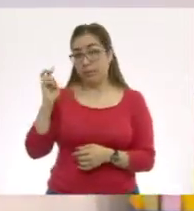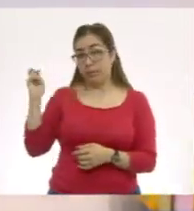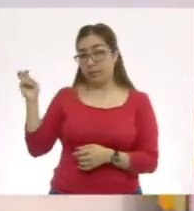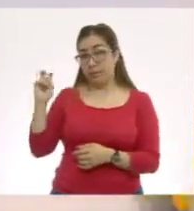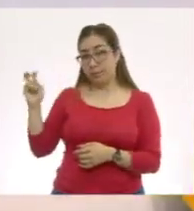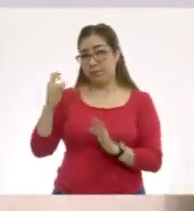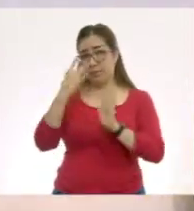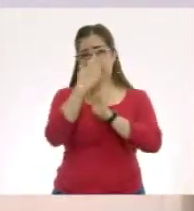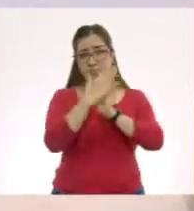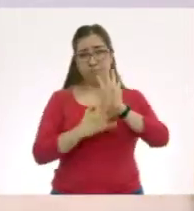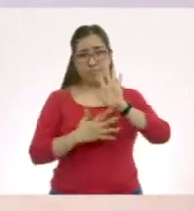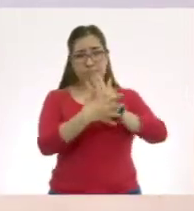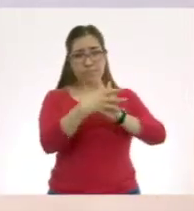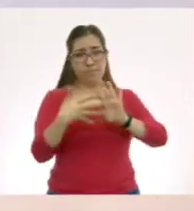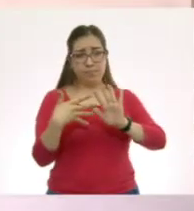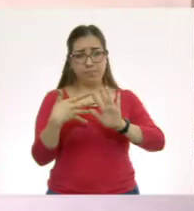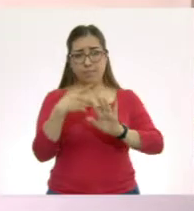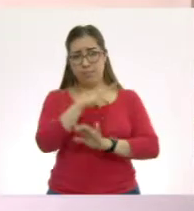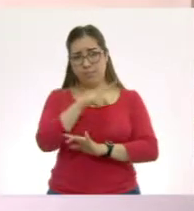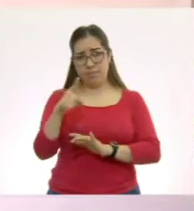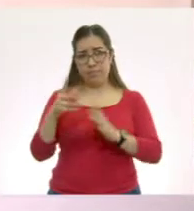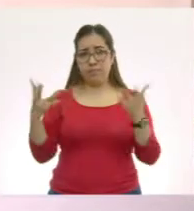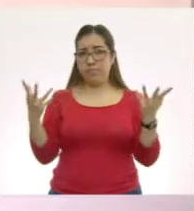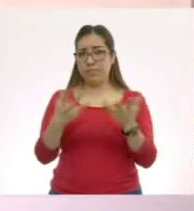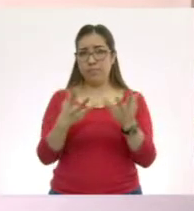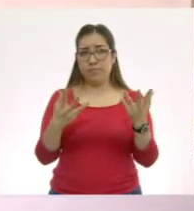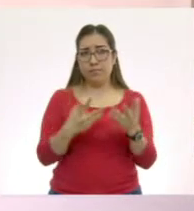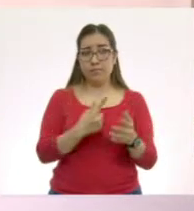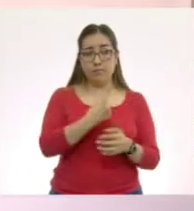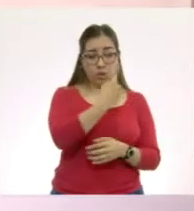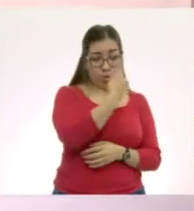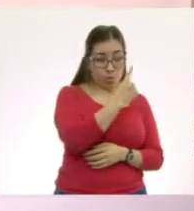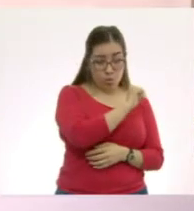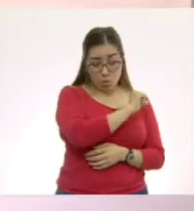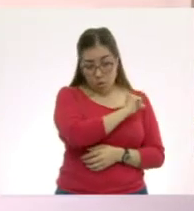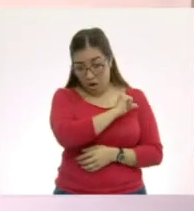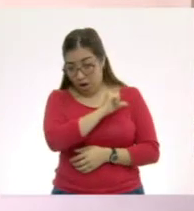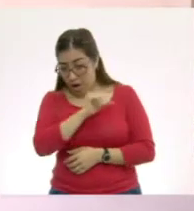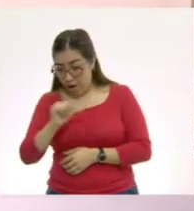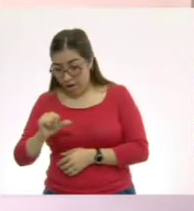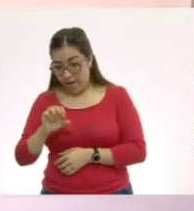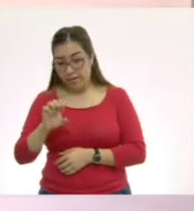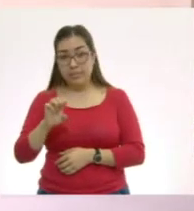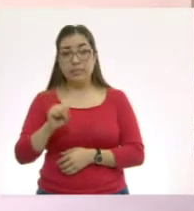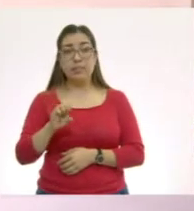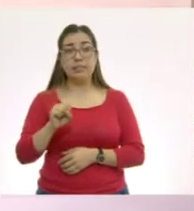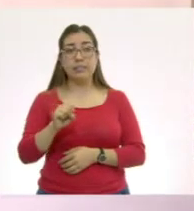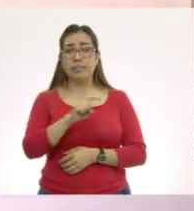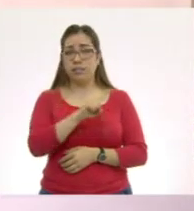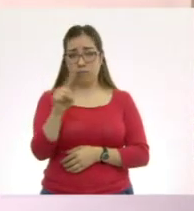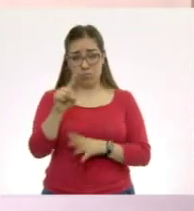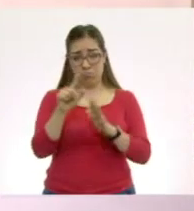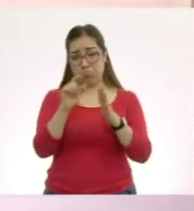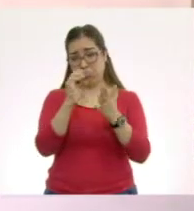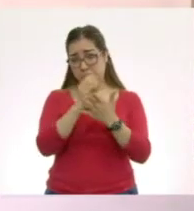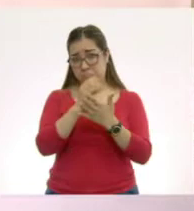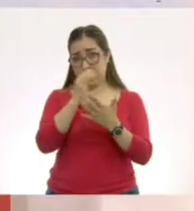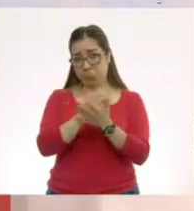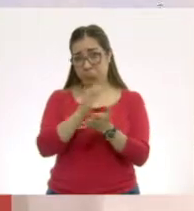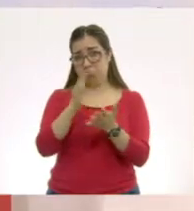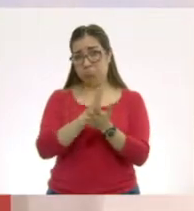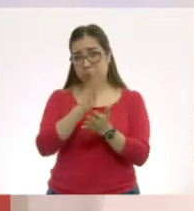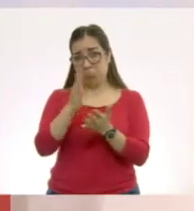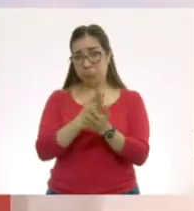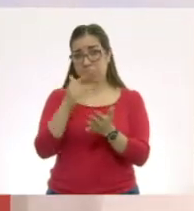tablero. Pueden hacer un tablero del 1 al 60 en su libreta. No pasa nada, no es necesario que sea tan